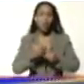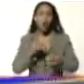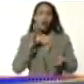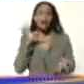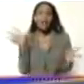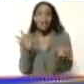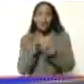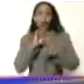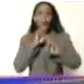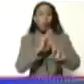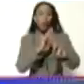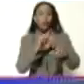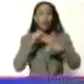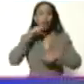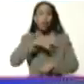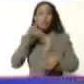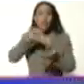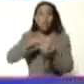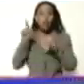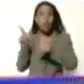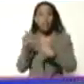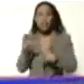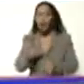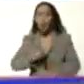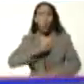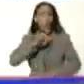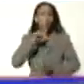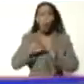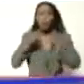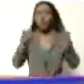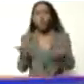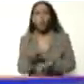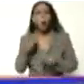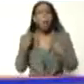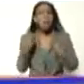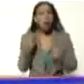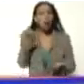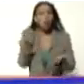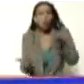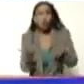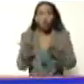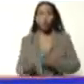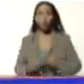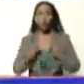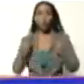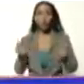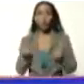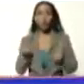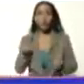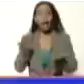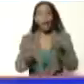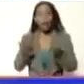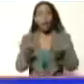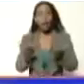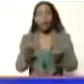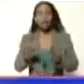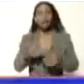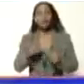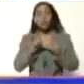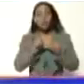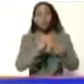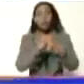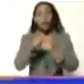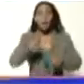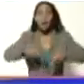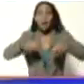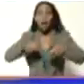históricos en medio de esta catastrófica pandemia para estabilizar, recuperar y reequilibrar gradual y sostenidamente el